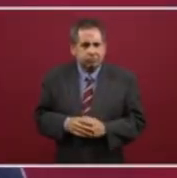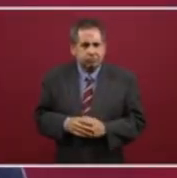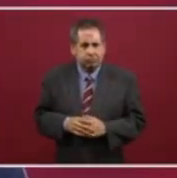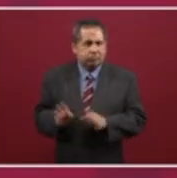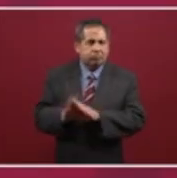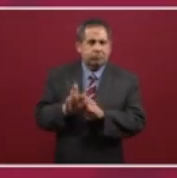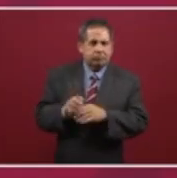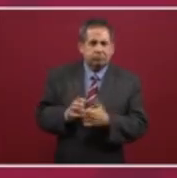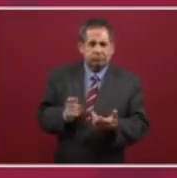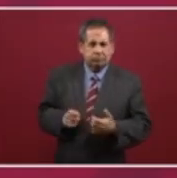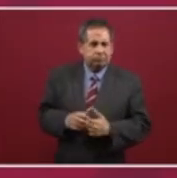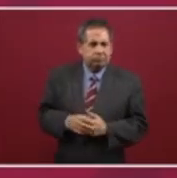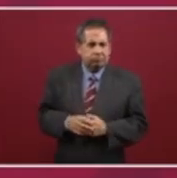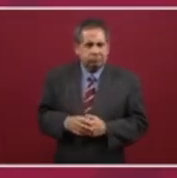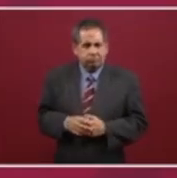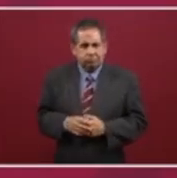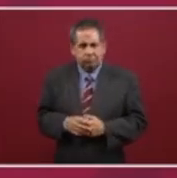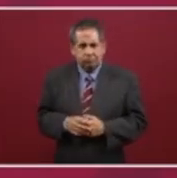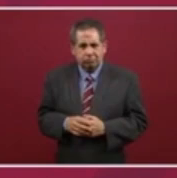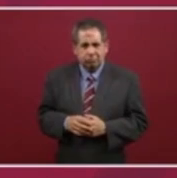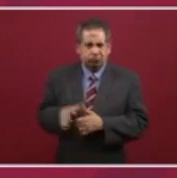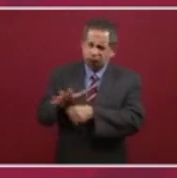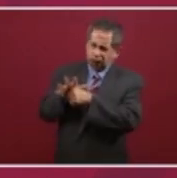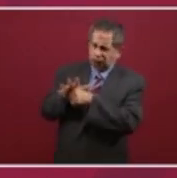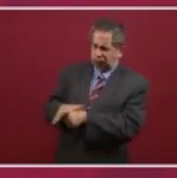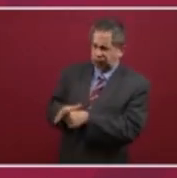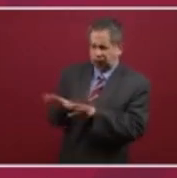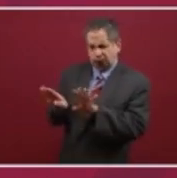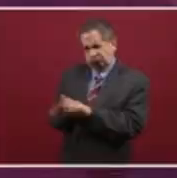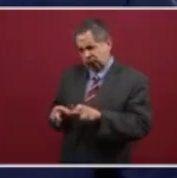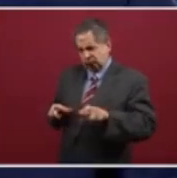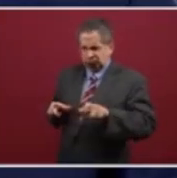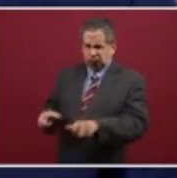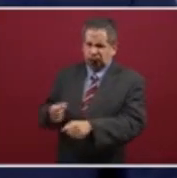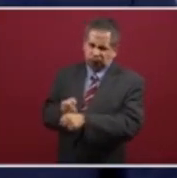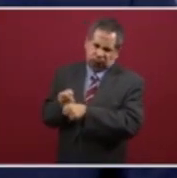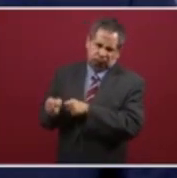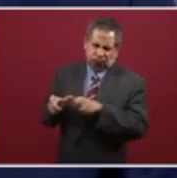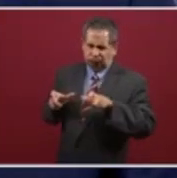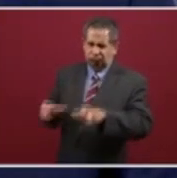solo con medidas coercitivas, por la fuerza?